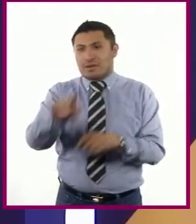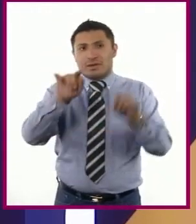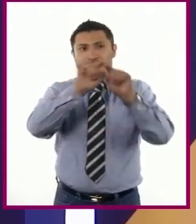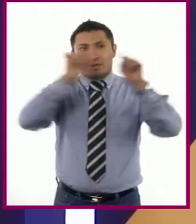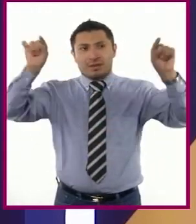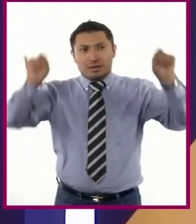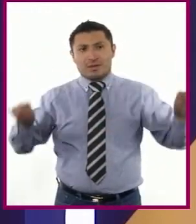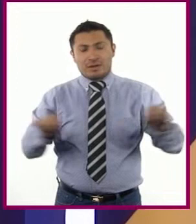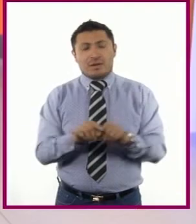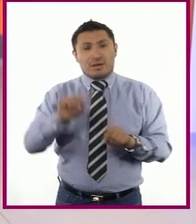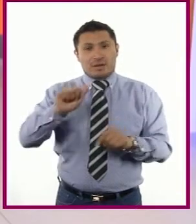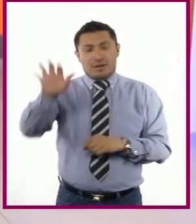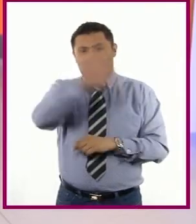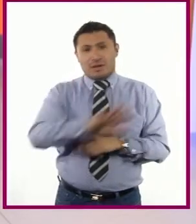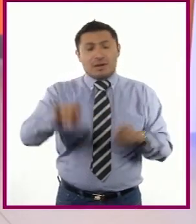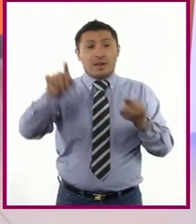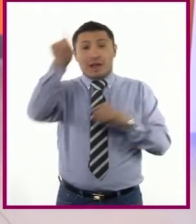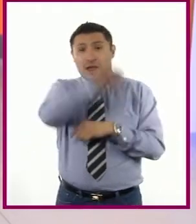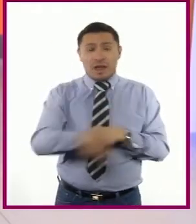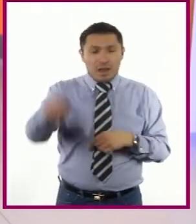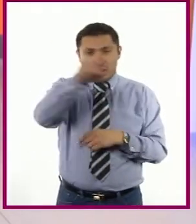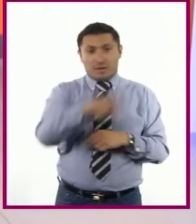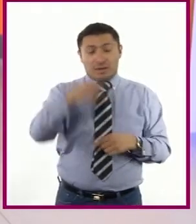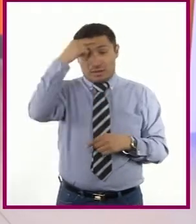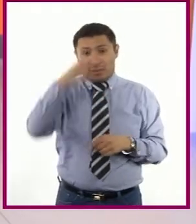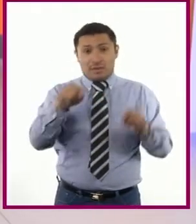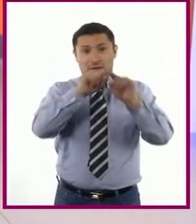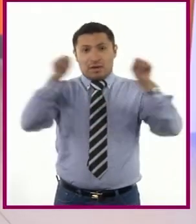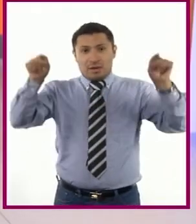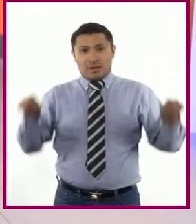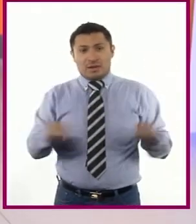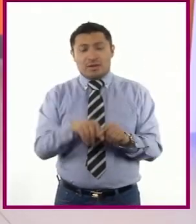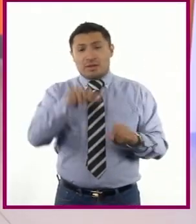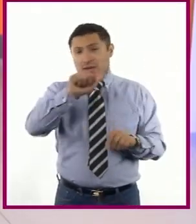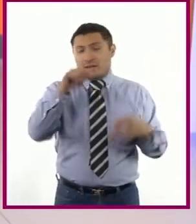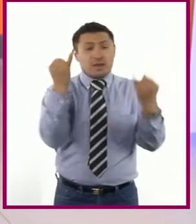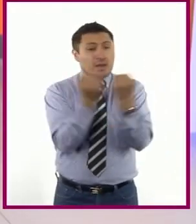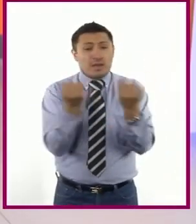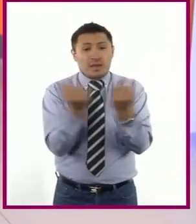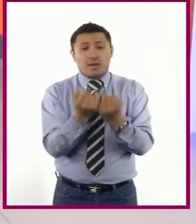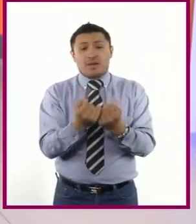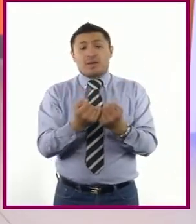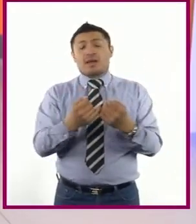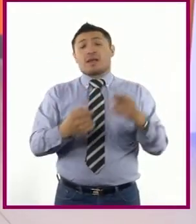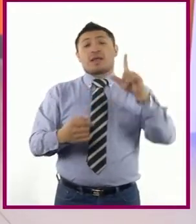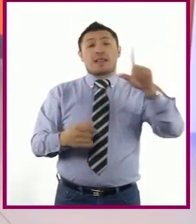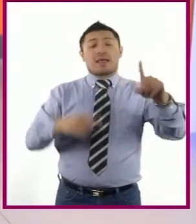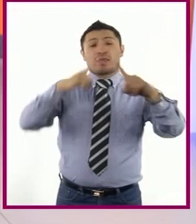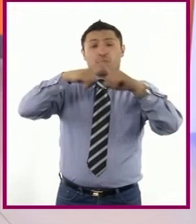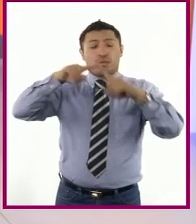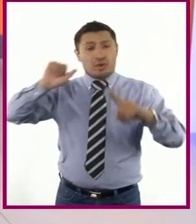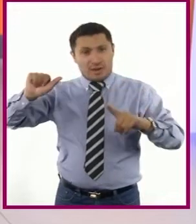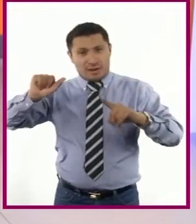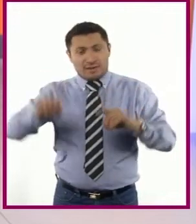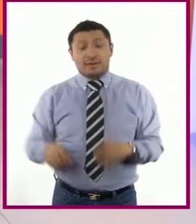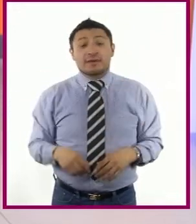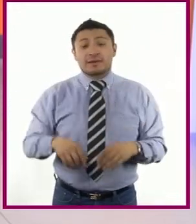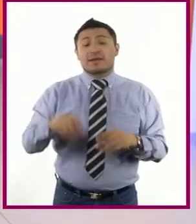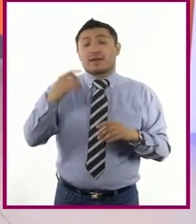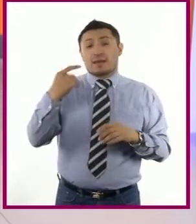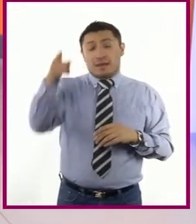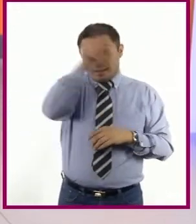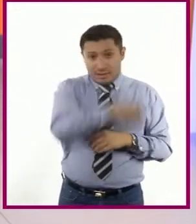y el área del círculo. Para el rectángulo, área es igual al producto del lado por el ancho, y para el